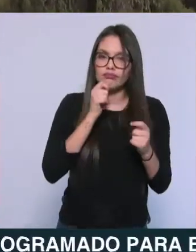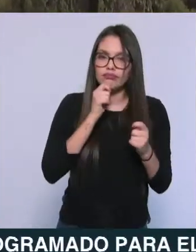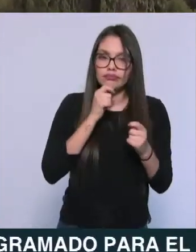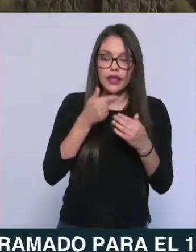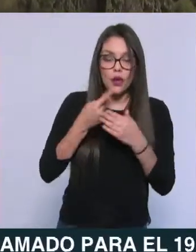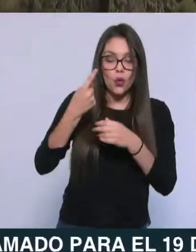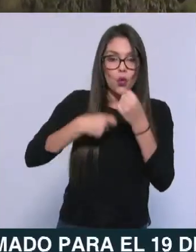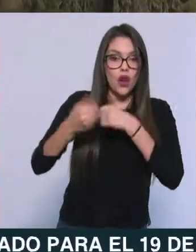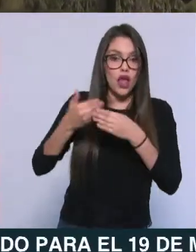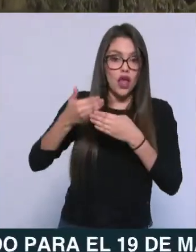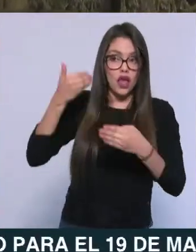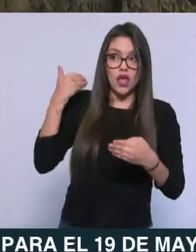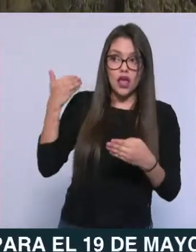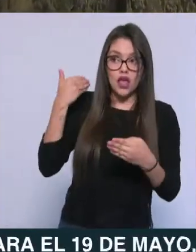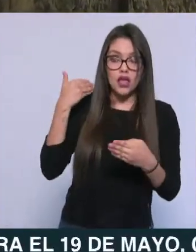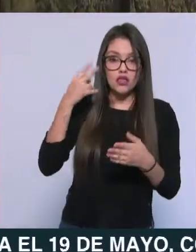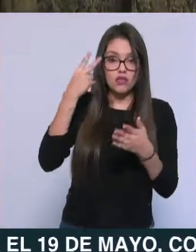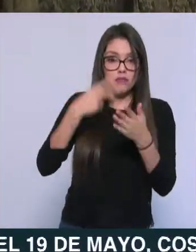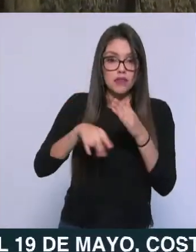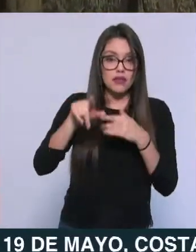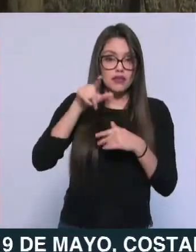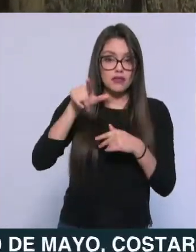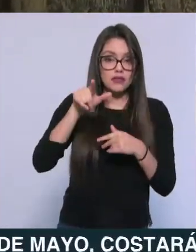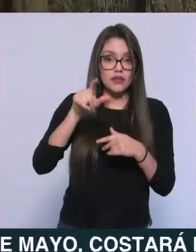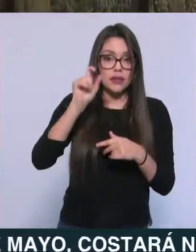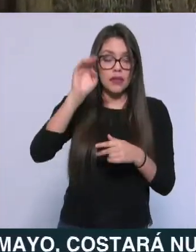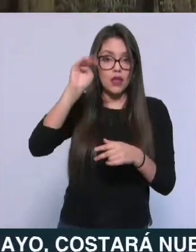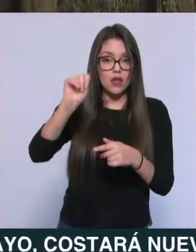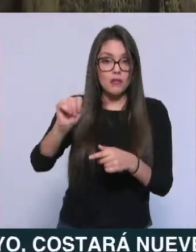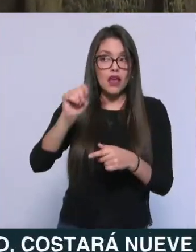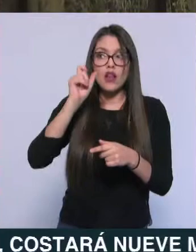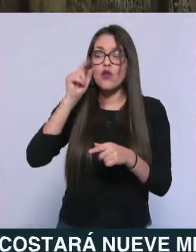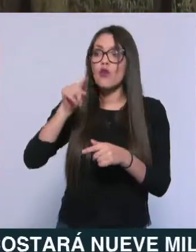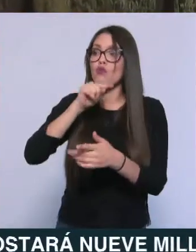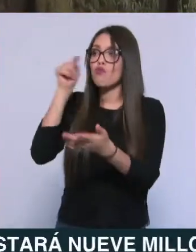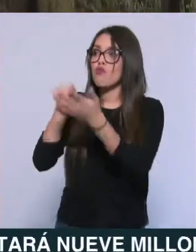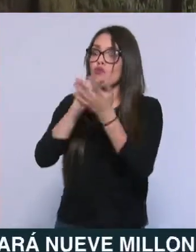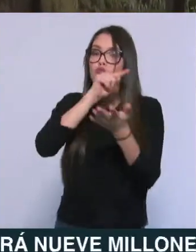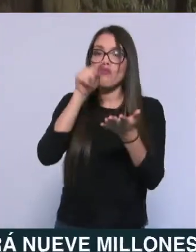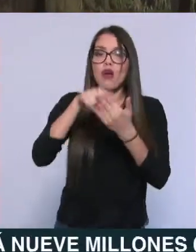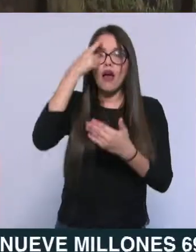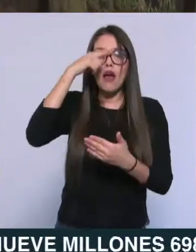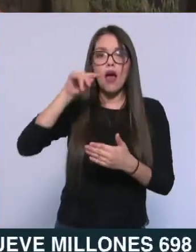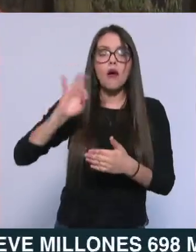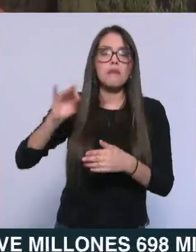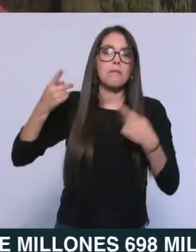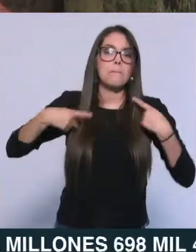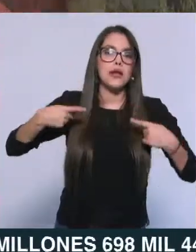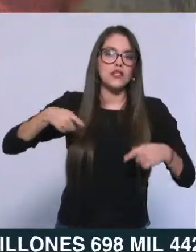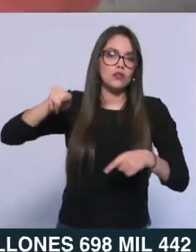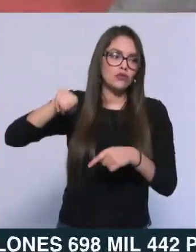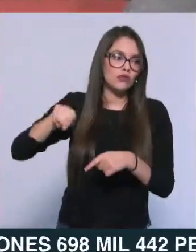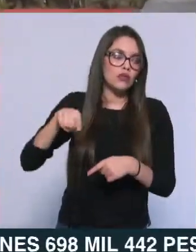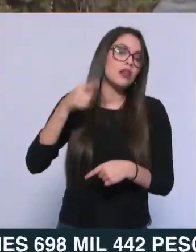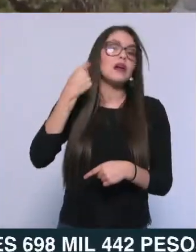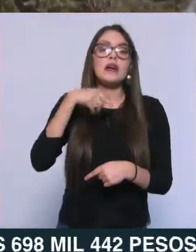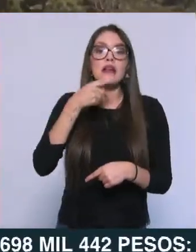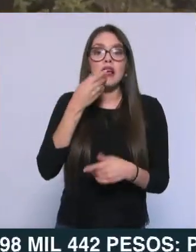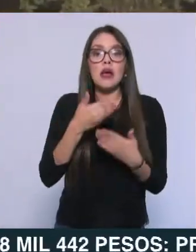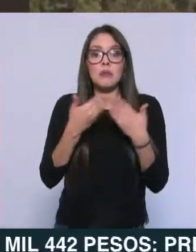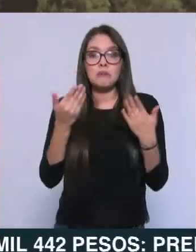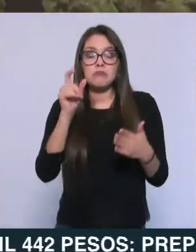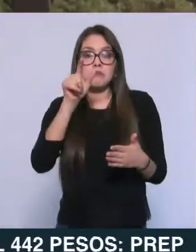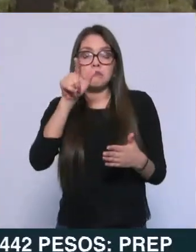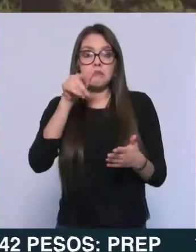29,600, con eso se cerró 2017, solicitudes de refugio. La Comar prevé que habrá 47,000, pero hasta el